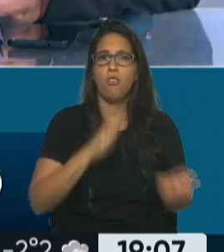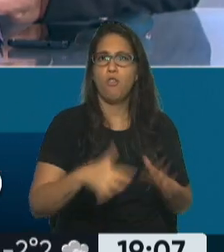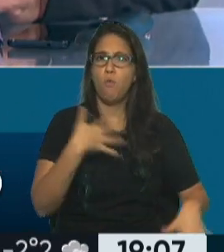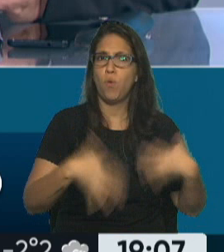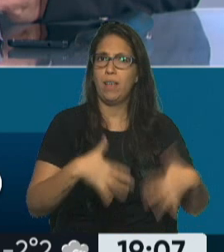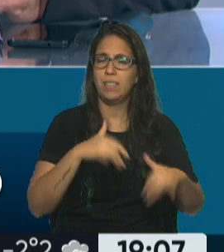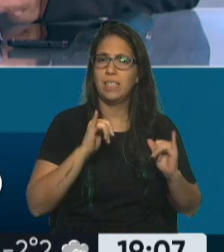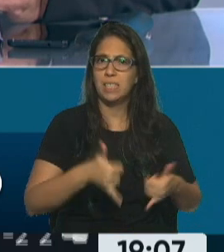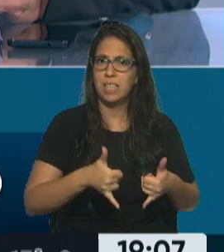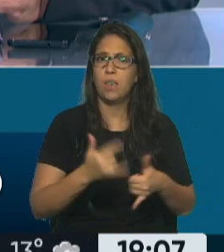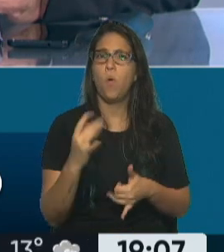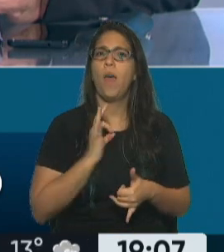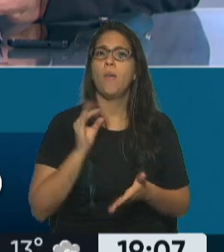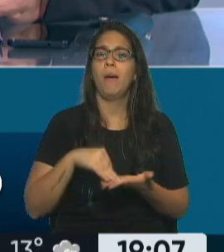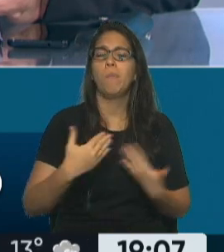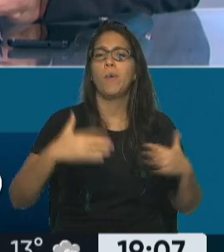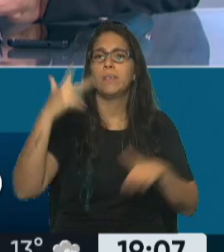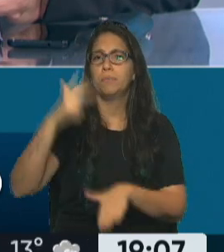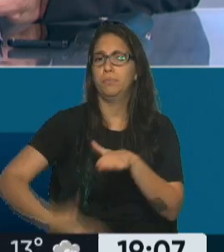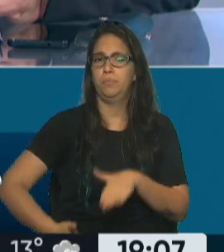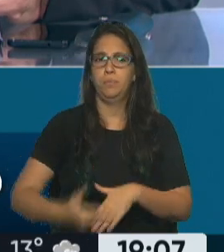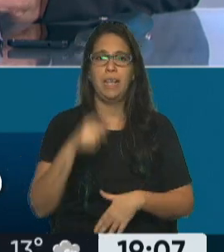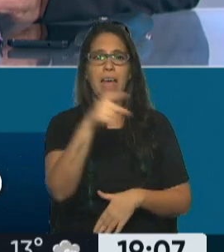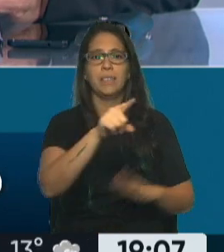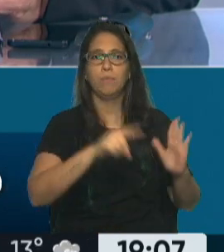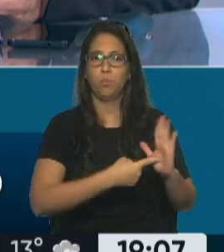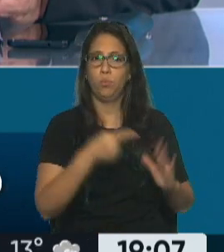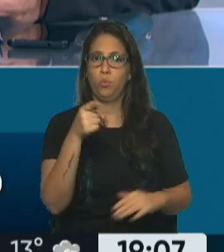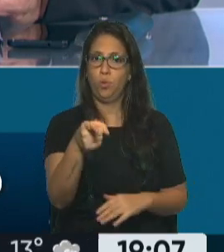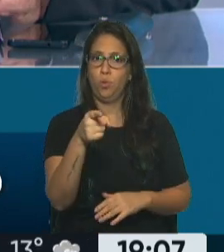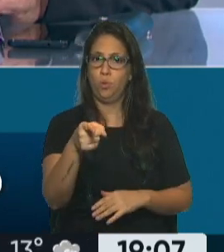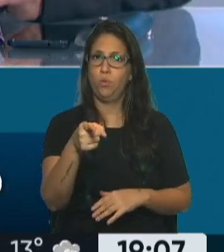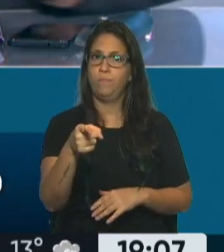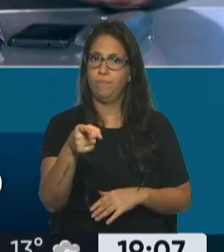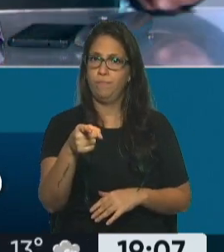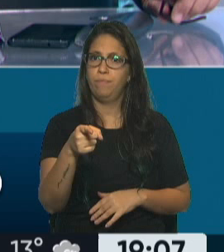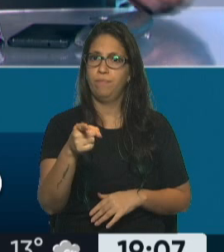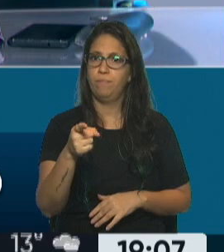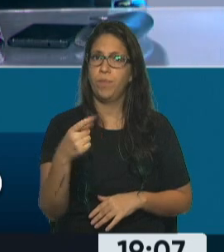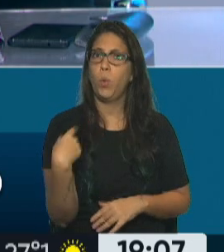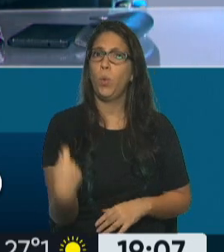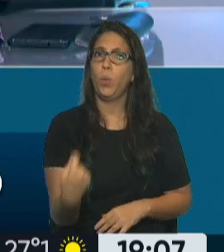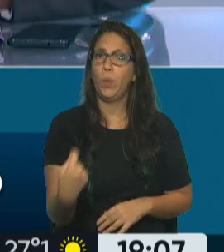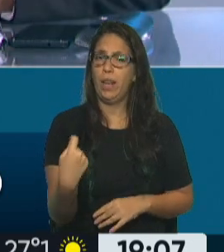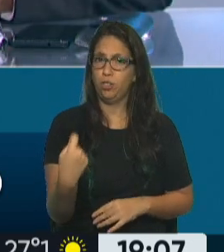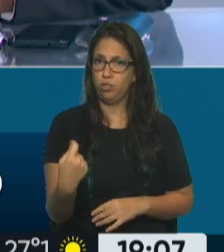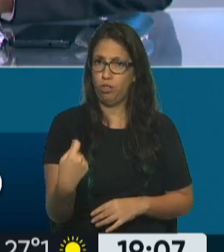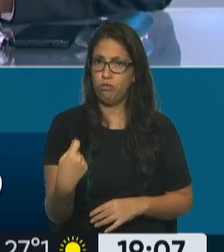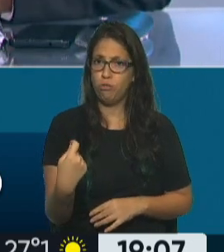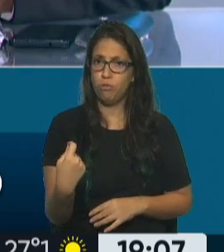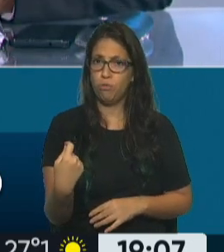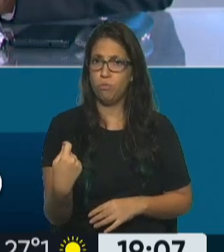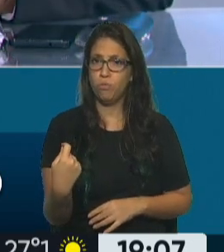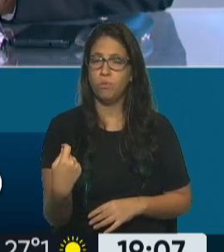tema de las Este es un tema Este es el tema Este es un tema Este es un tema importante las jubilaciones te acordas que